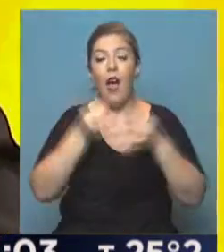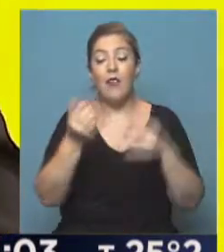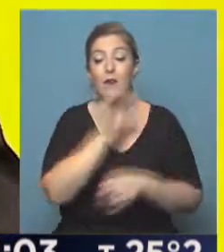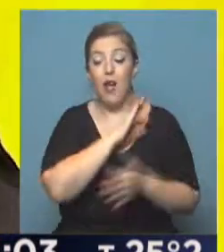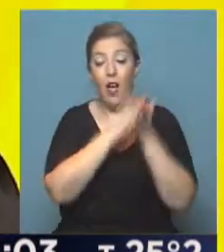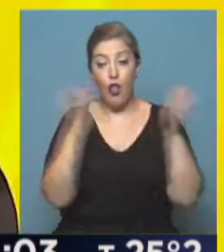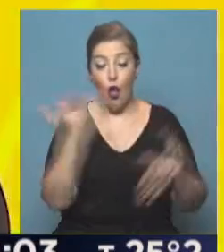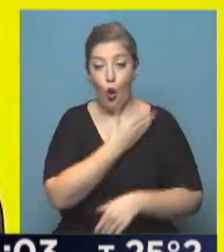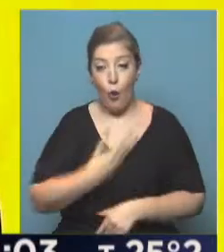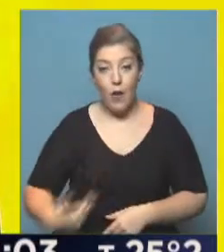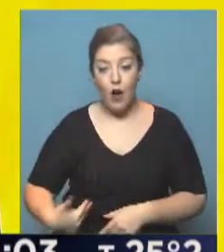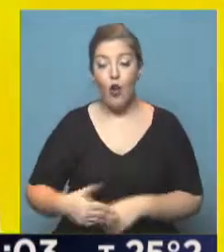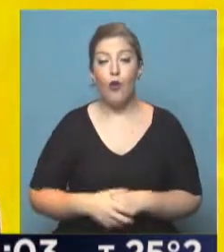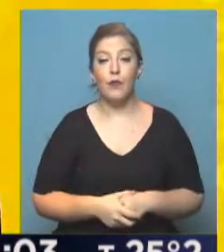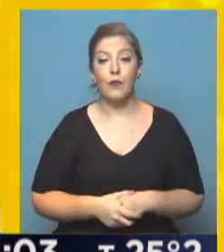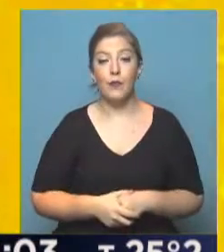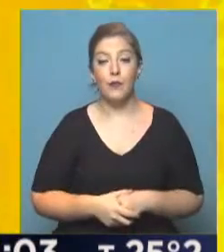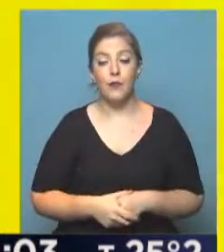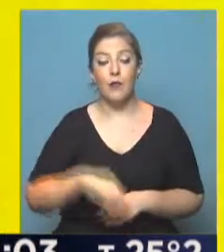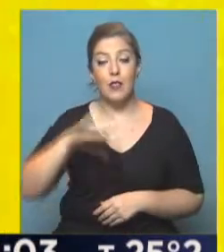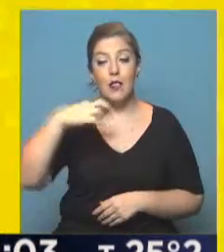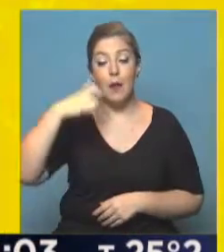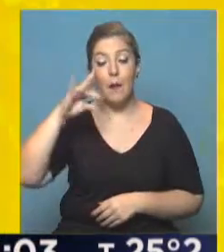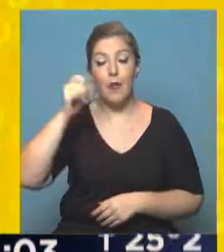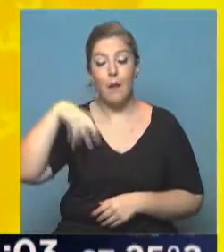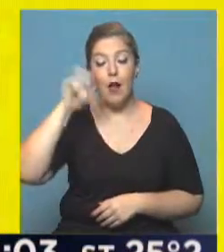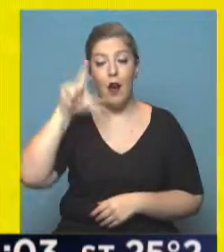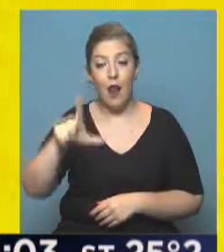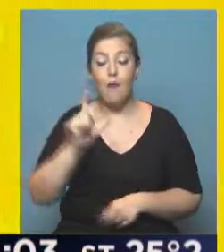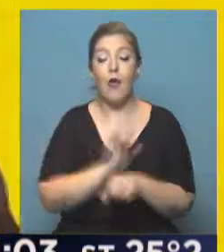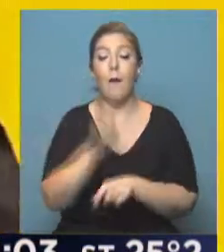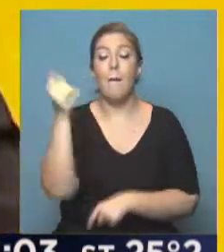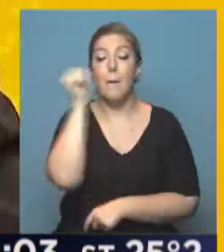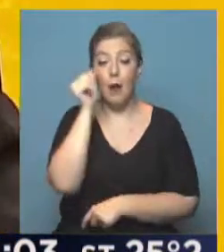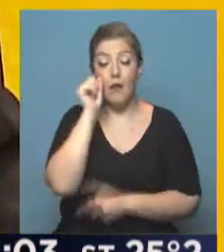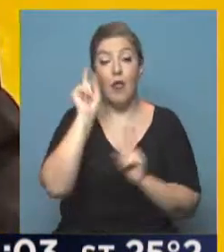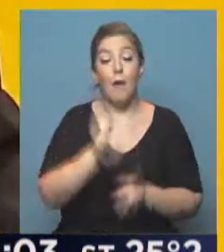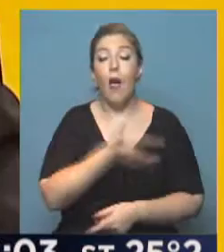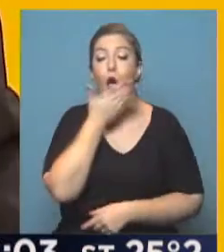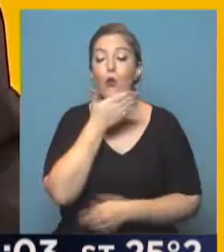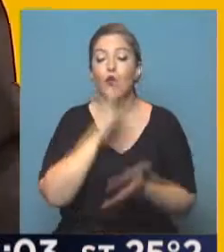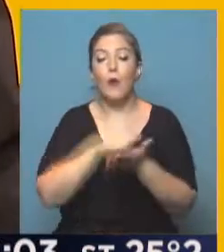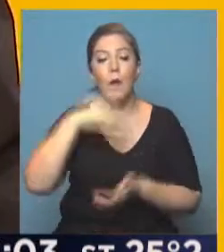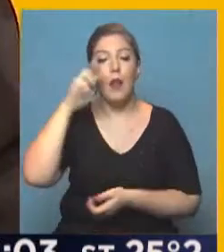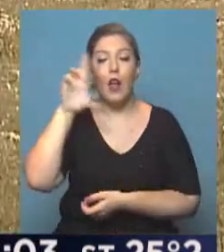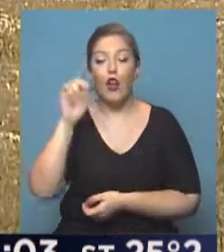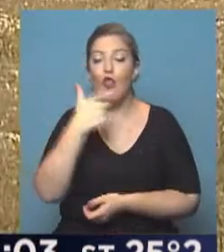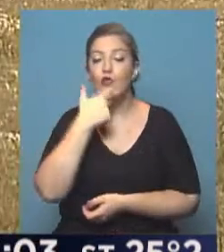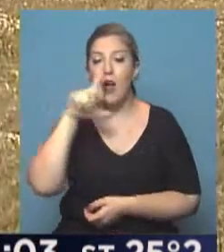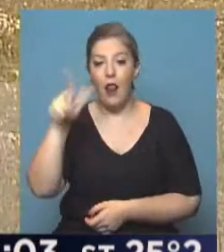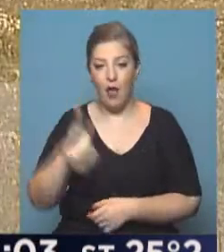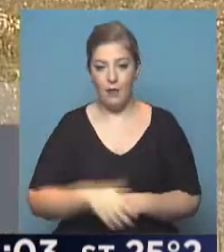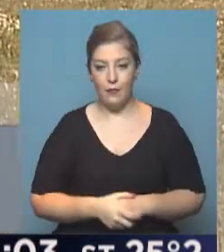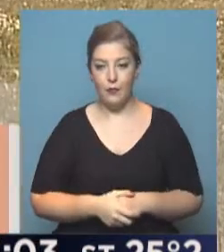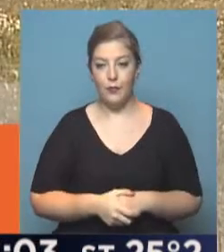que se desarrolló en Chapadmalal, cerca de Mar del Plata. También se refirió a Milagros Sala.